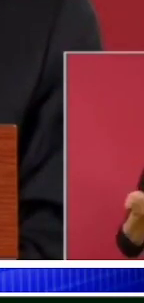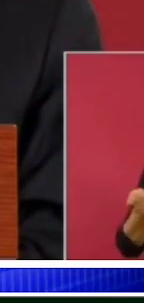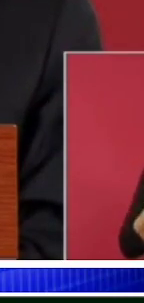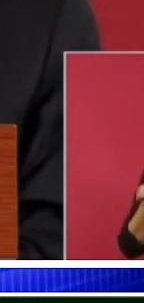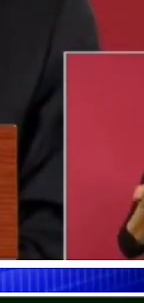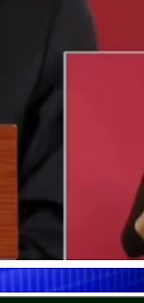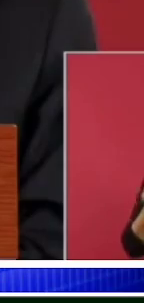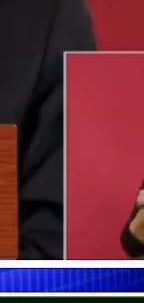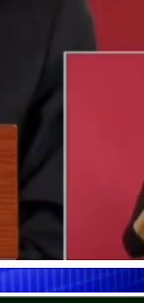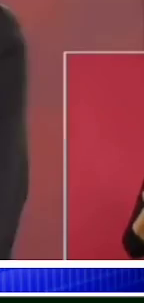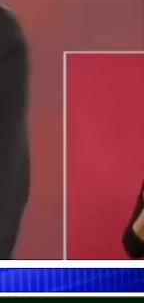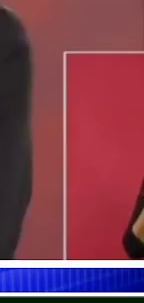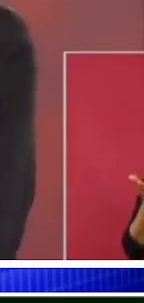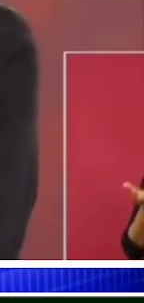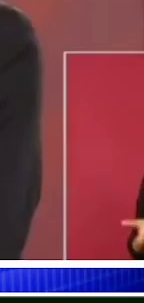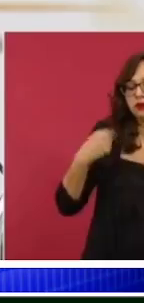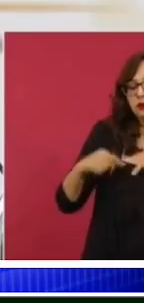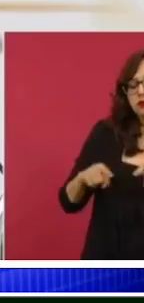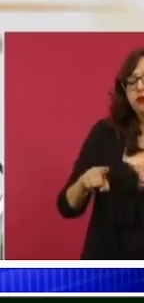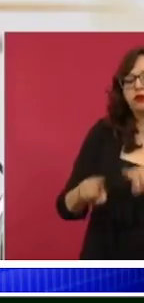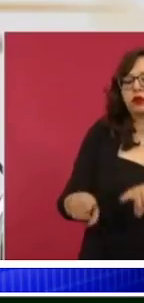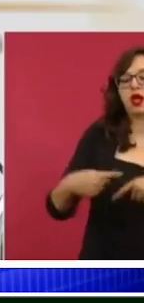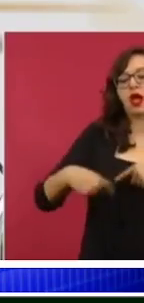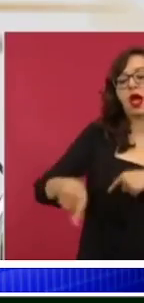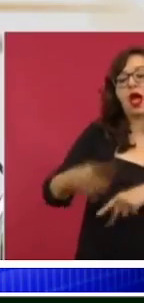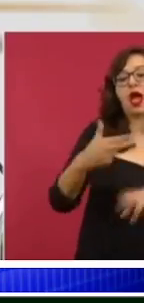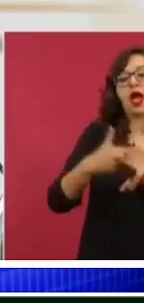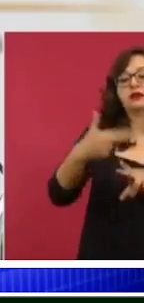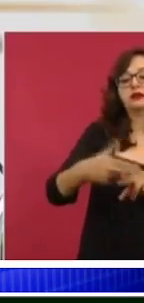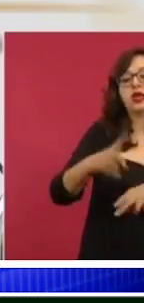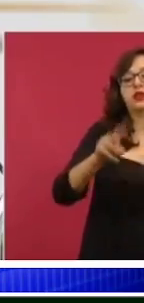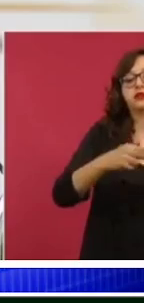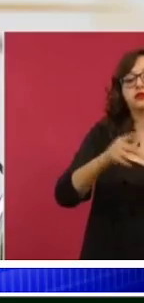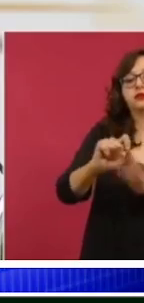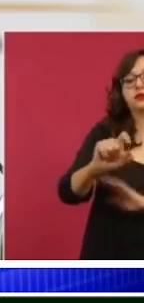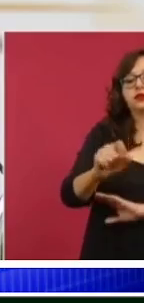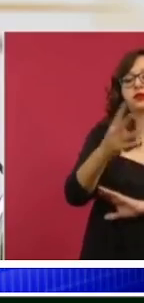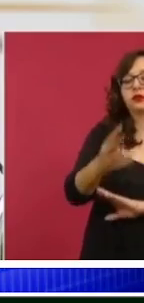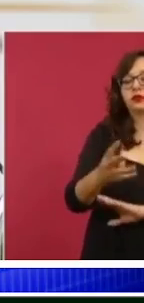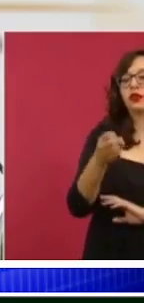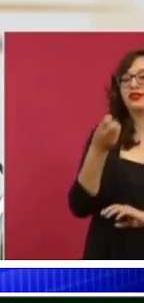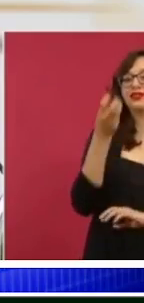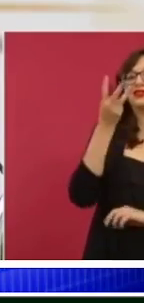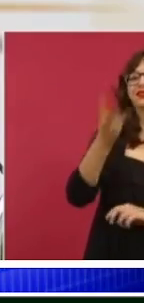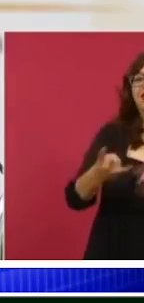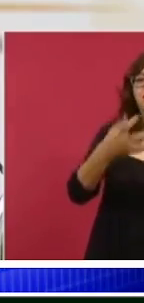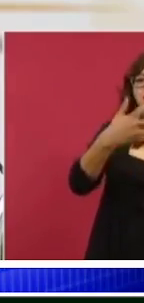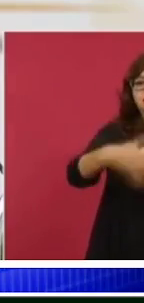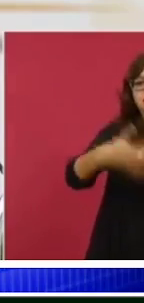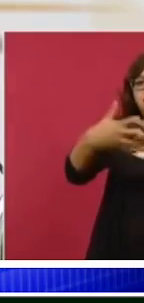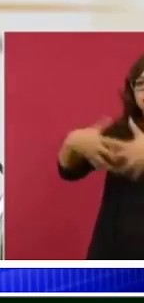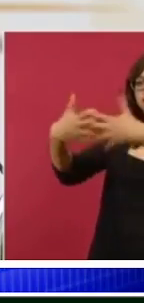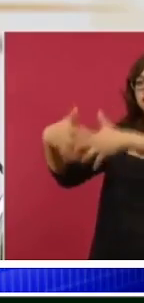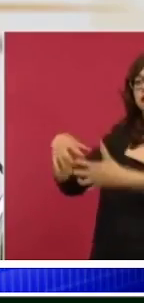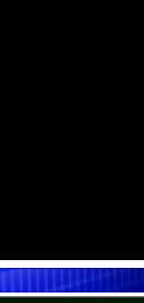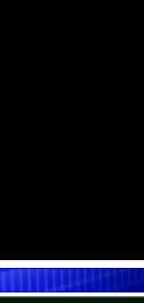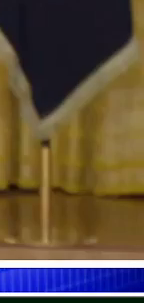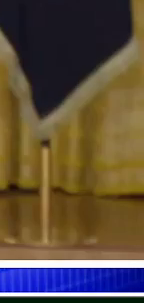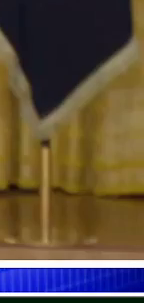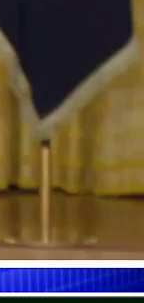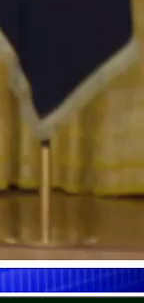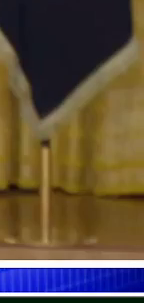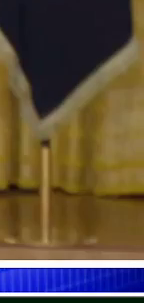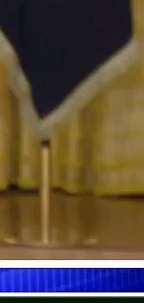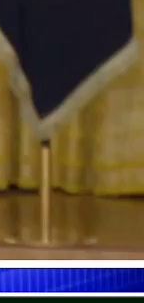espacio así que gracias gracias por acompañarme durante los próximos minutos si les gusta este vídeo esta información les invito que se suscriban al canal les agradezco mucho se